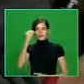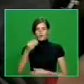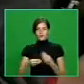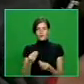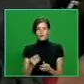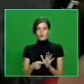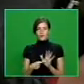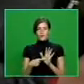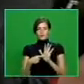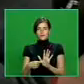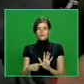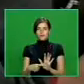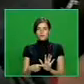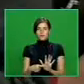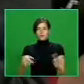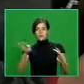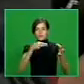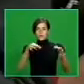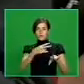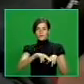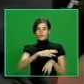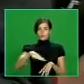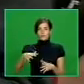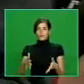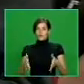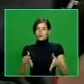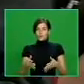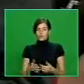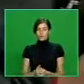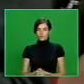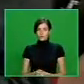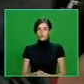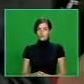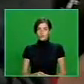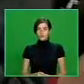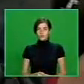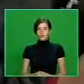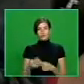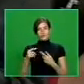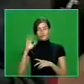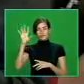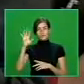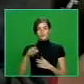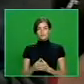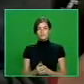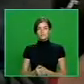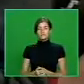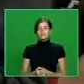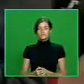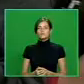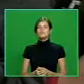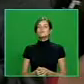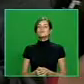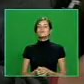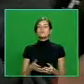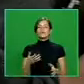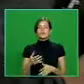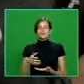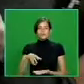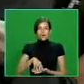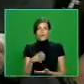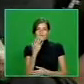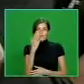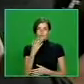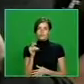una presentación de esa sinfónica infantil que triunfó en salsburgo ante el estado ante